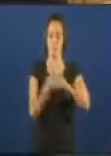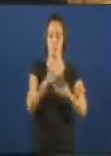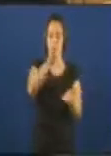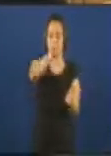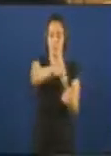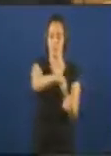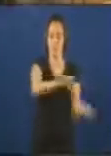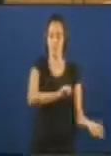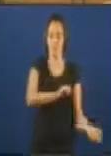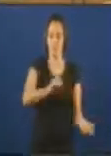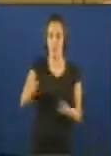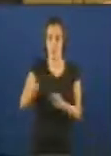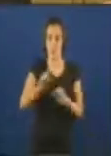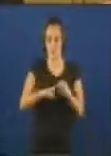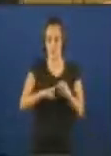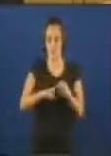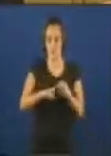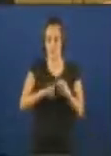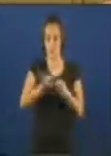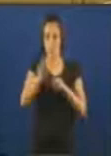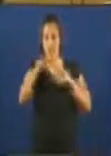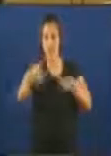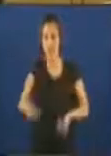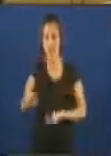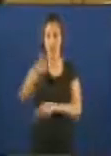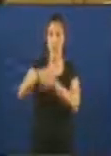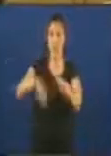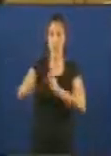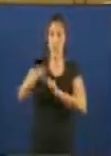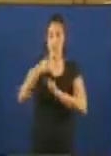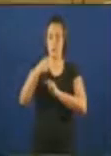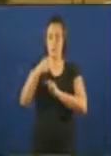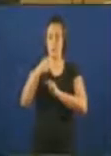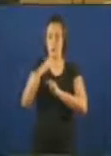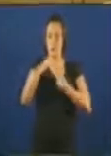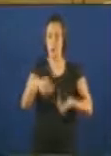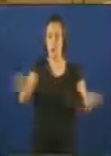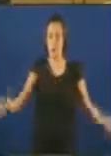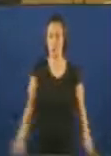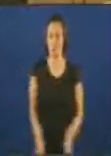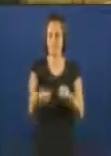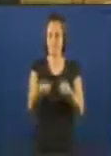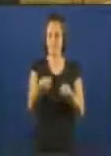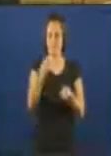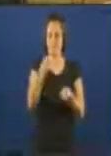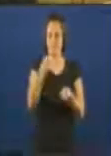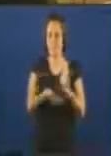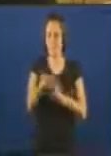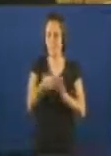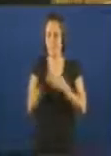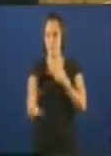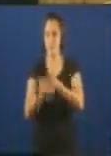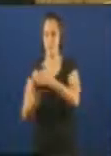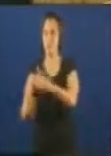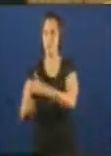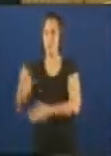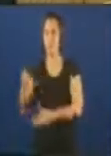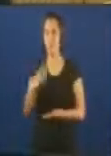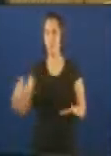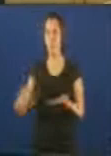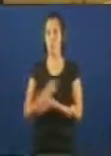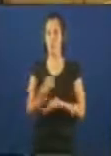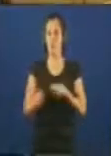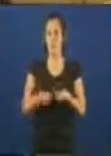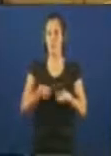de Piadela. E agora Darty vende a anunciar a ao peche de todas as tendas e a desaparición de